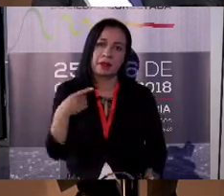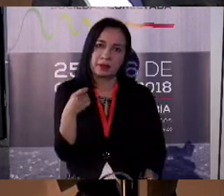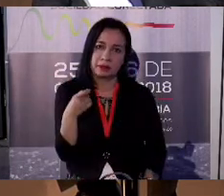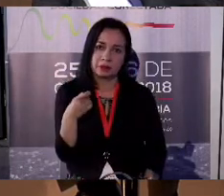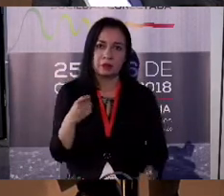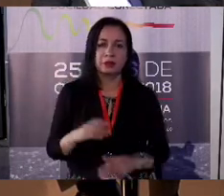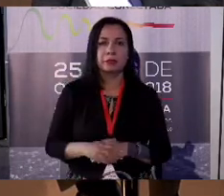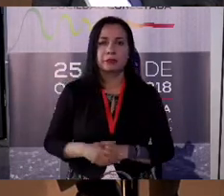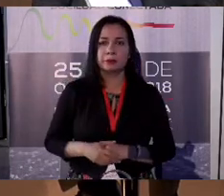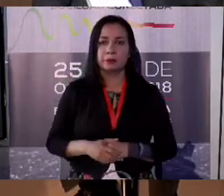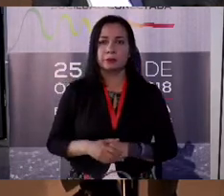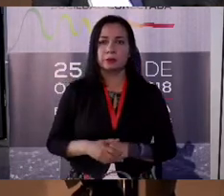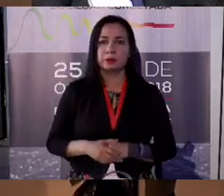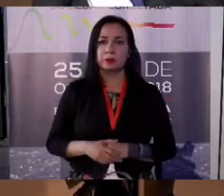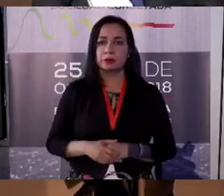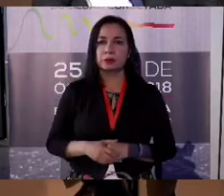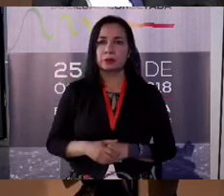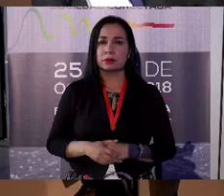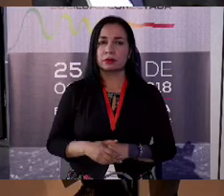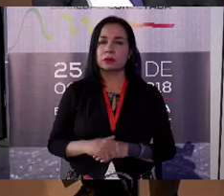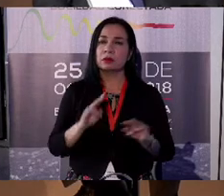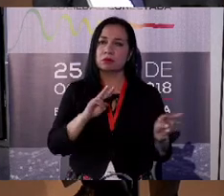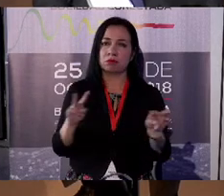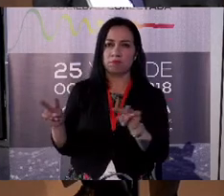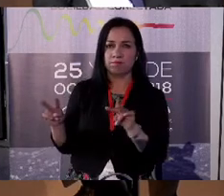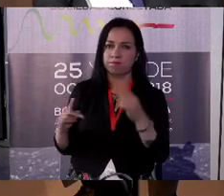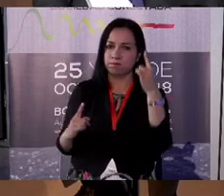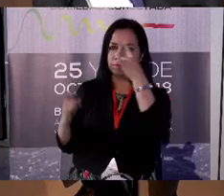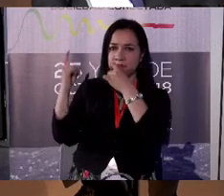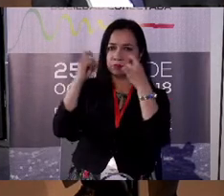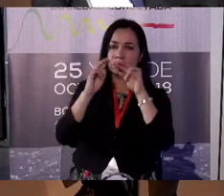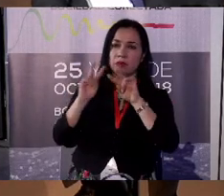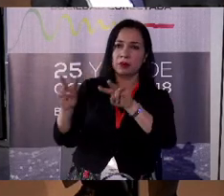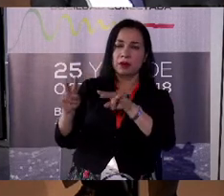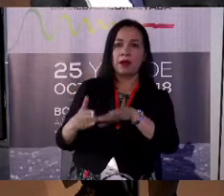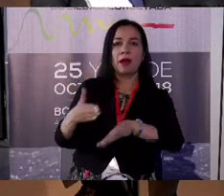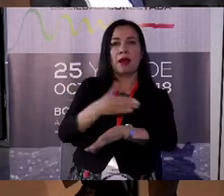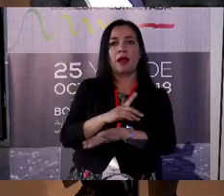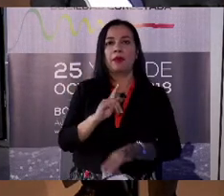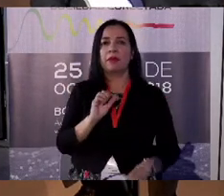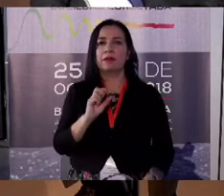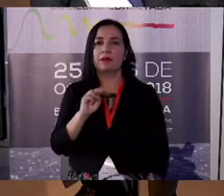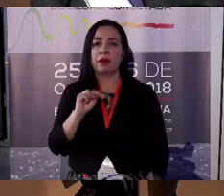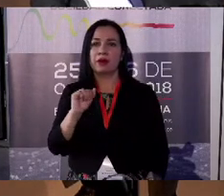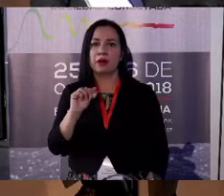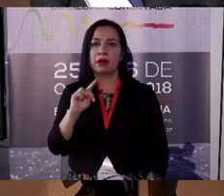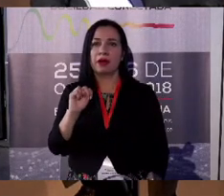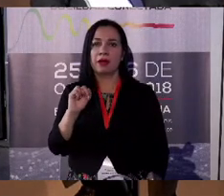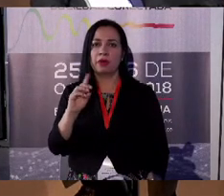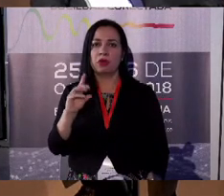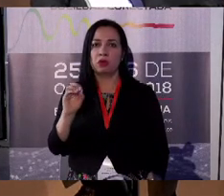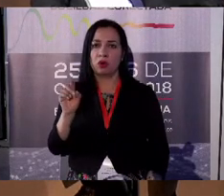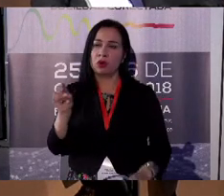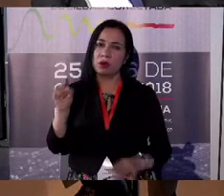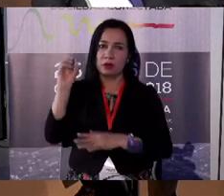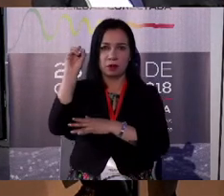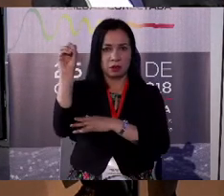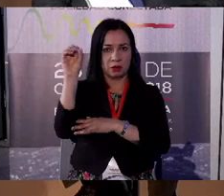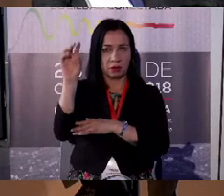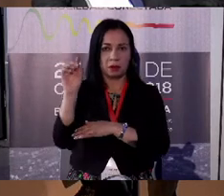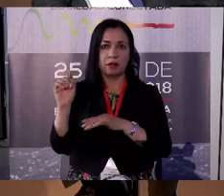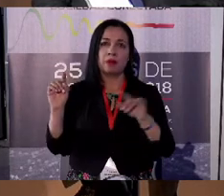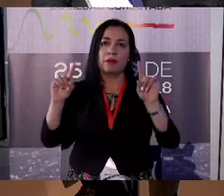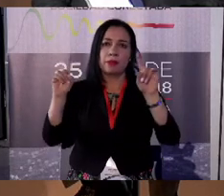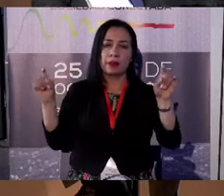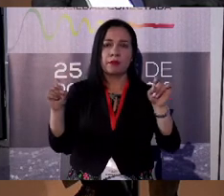Uno de los cuestiones que hemos visto, y Fernando hizo una exposición bastante exhaustiva sobre la situación de espectro y de